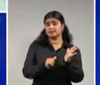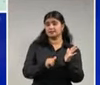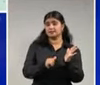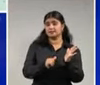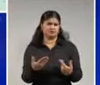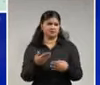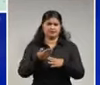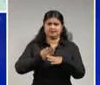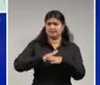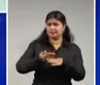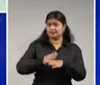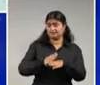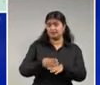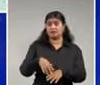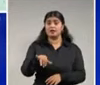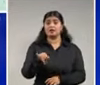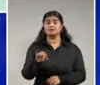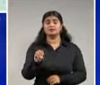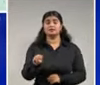hablando de